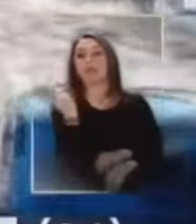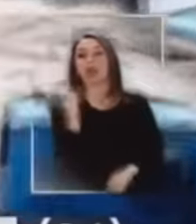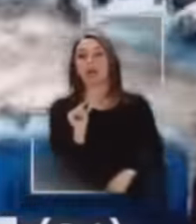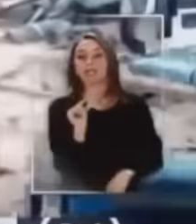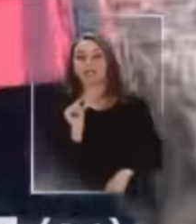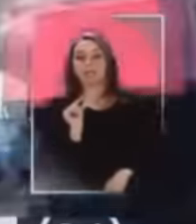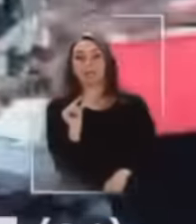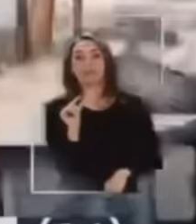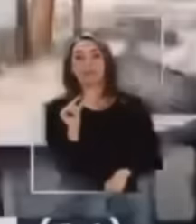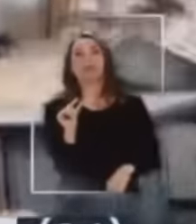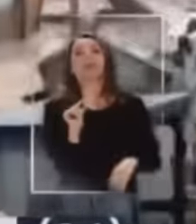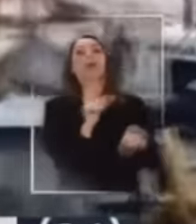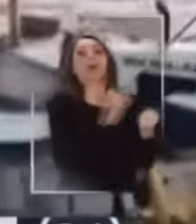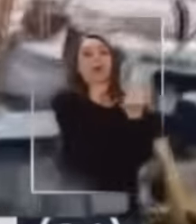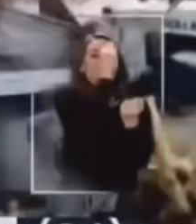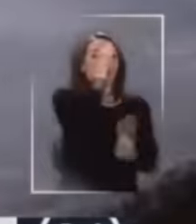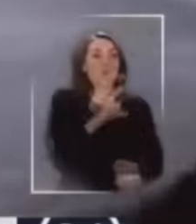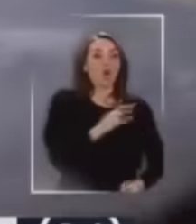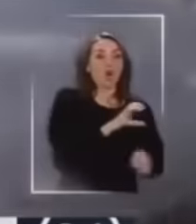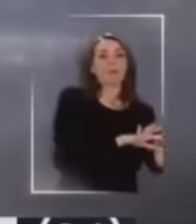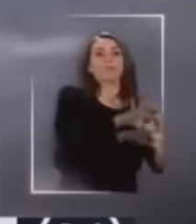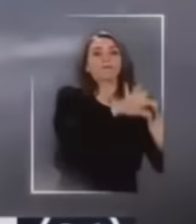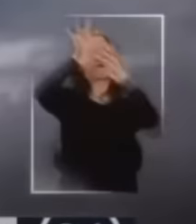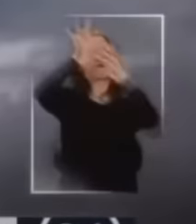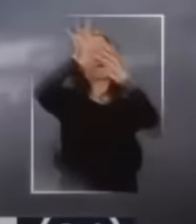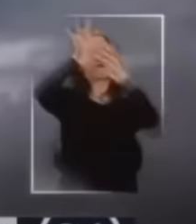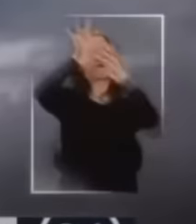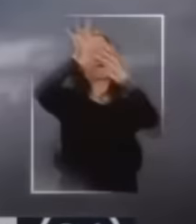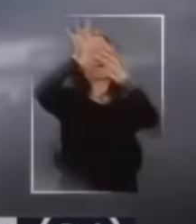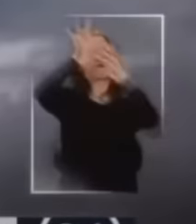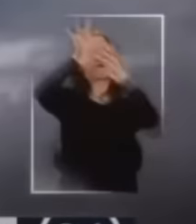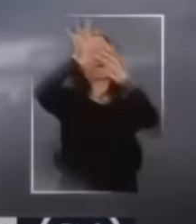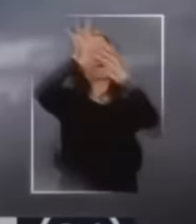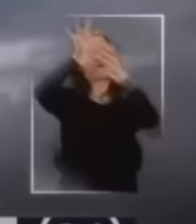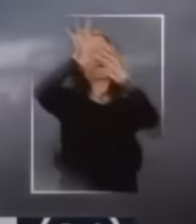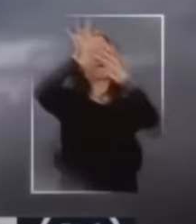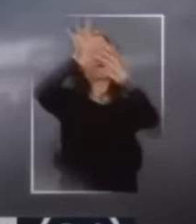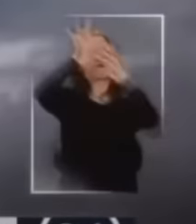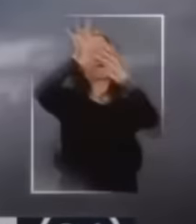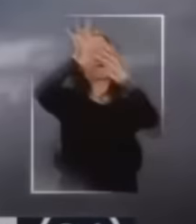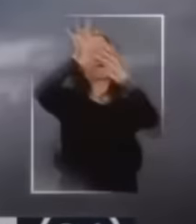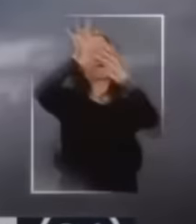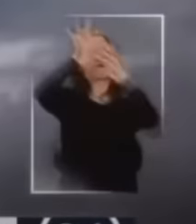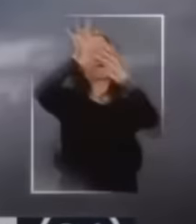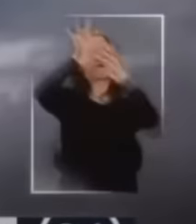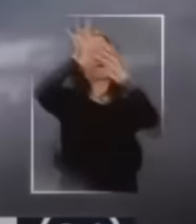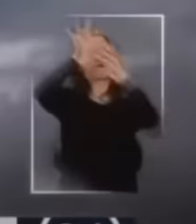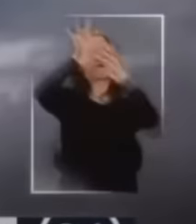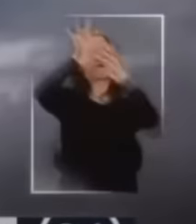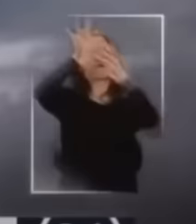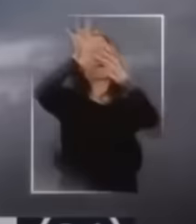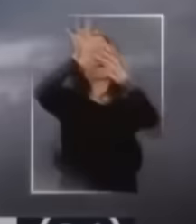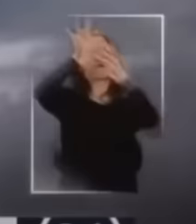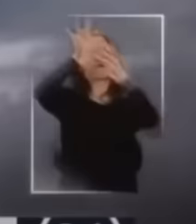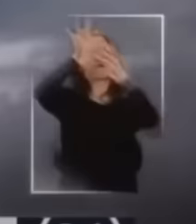los convocó al norte. Oh, sí. Ah, y ahora están en un ciclón. Le voy a escribir a mi amigo Eduardo,